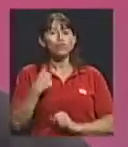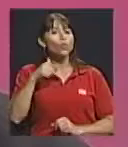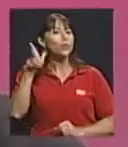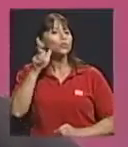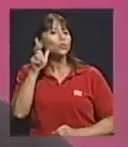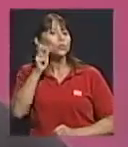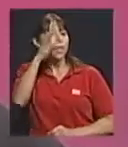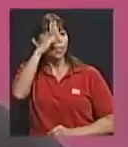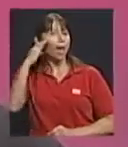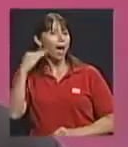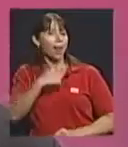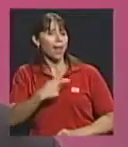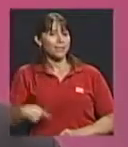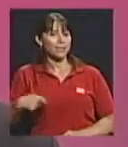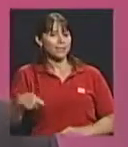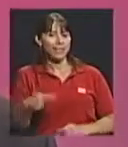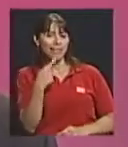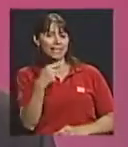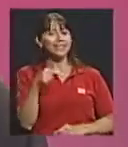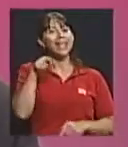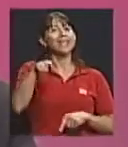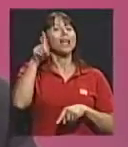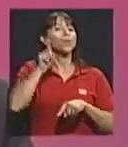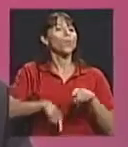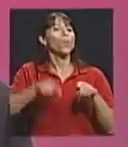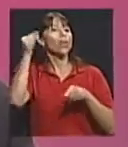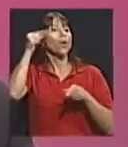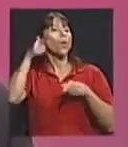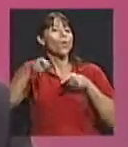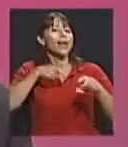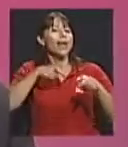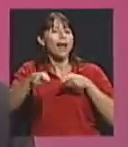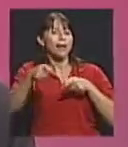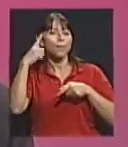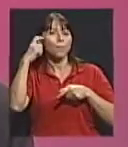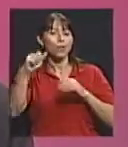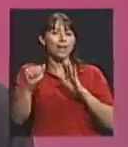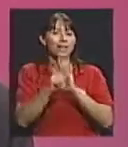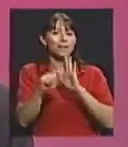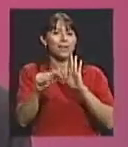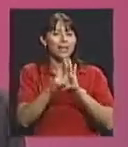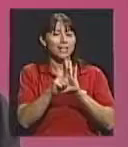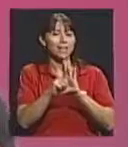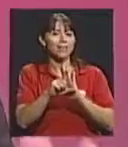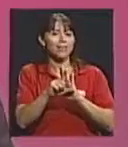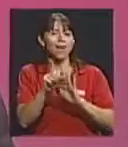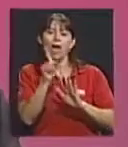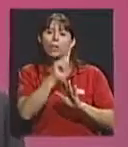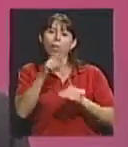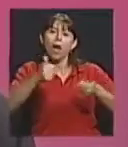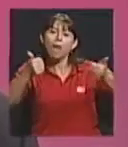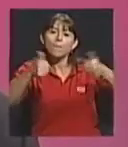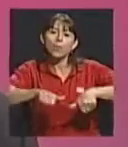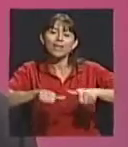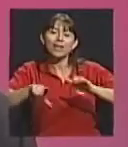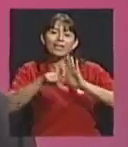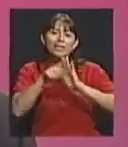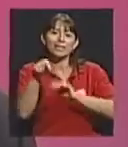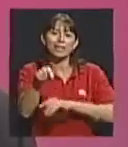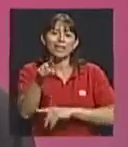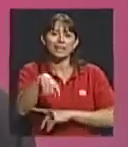presidenta decir que ella no puede gobernar porque la asamblea legislativa no le aprueba las leyes que ella